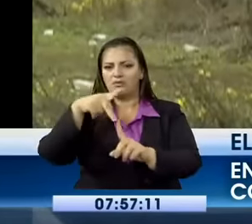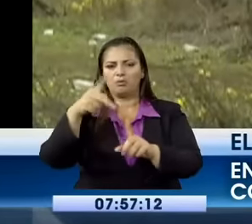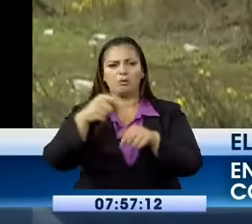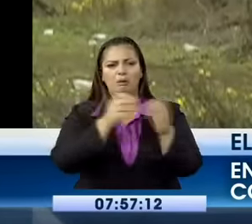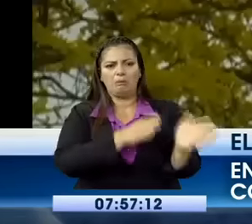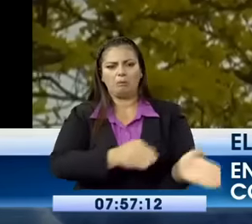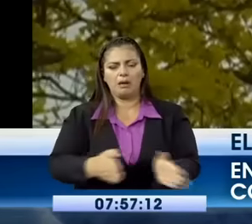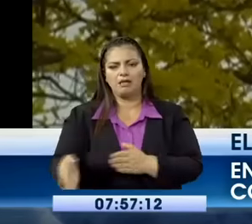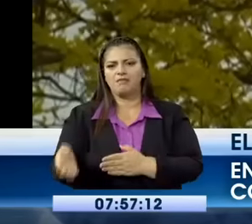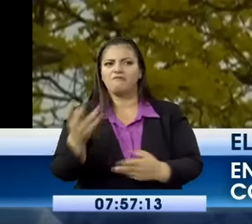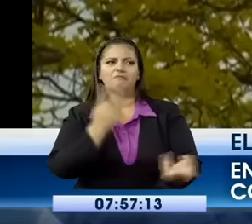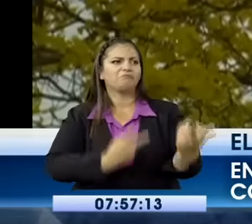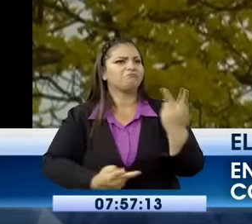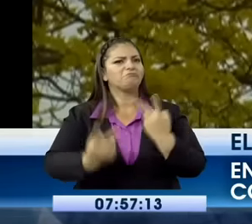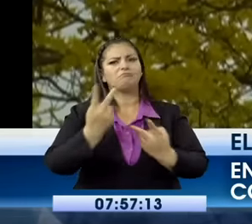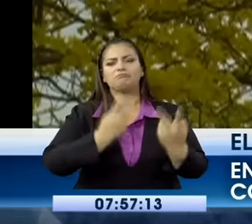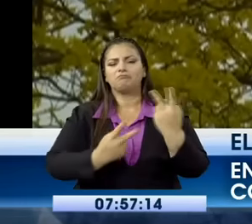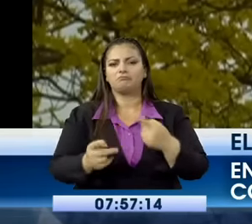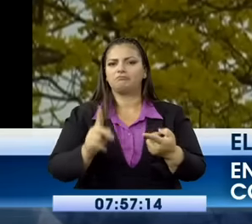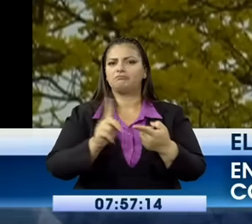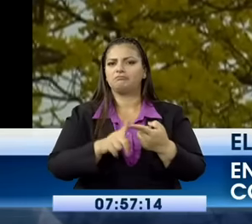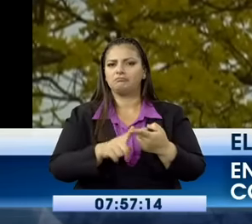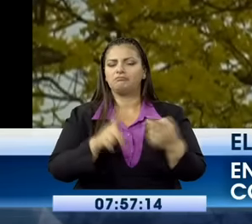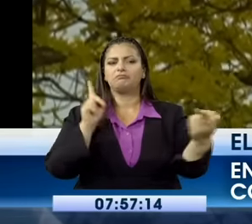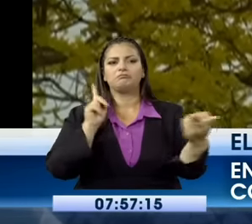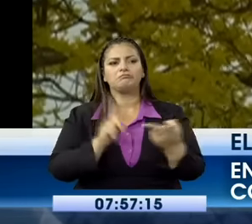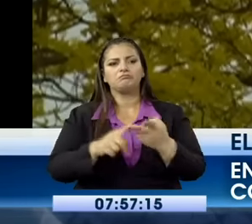bicicleta y avistamiento de